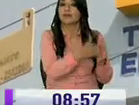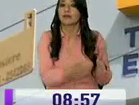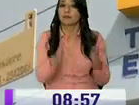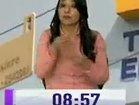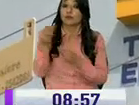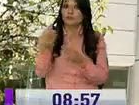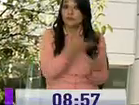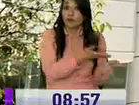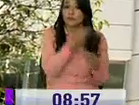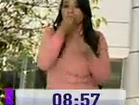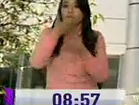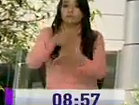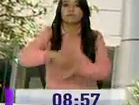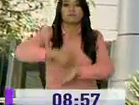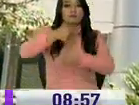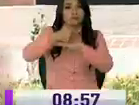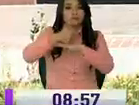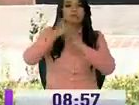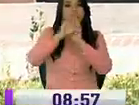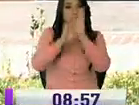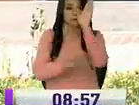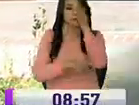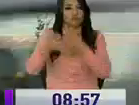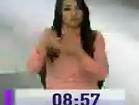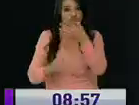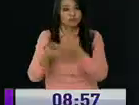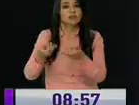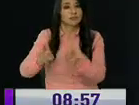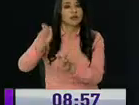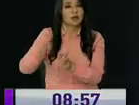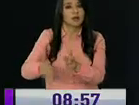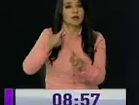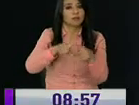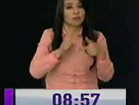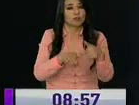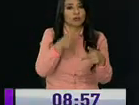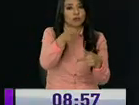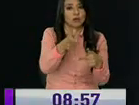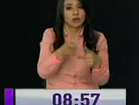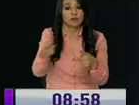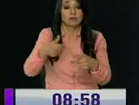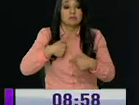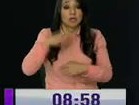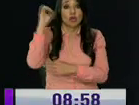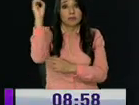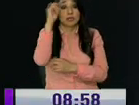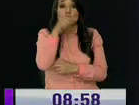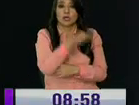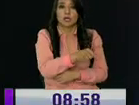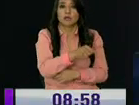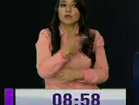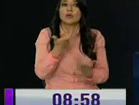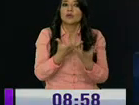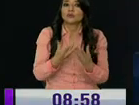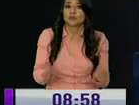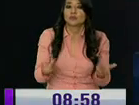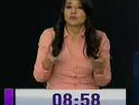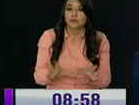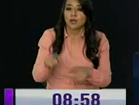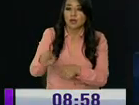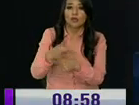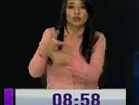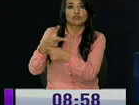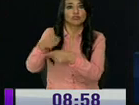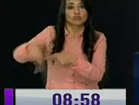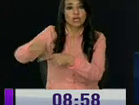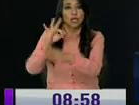ser conocido por la Corte Constitucional y Procuraduría. Para mi criterio, el transitorio no ha resuelto nada. No hay ningún informe en el